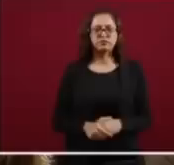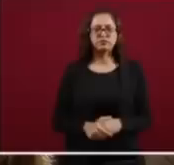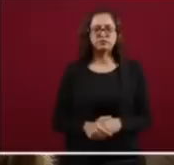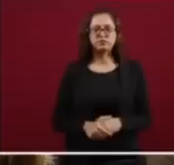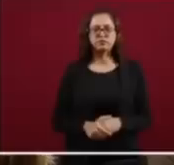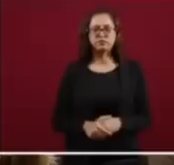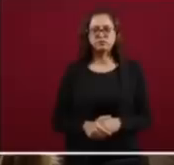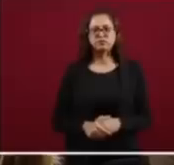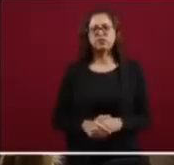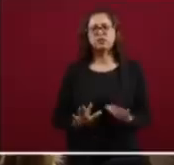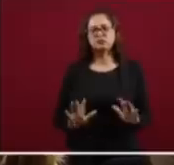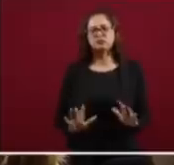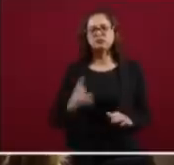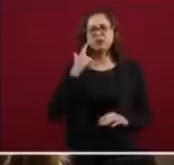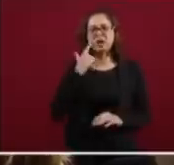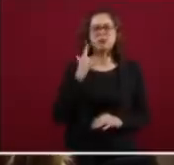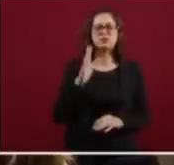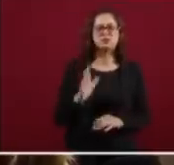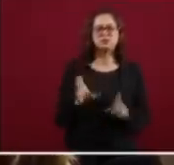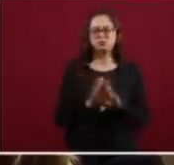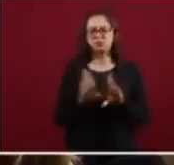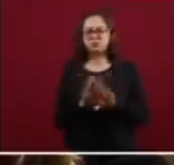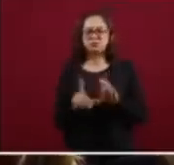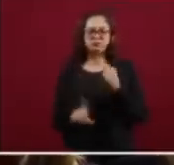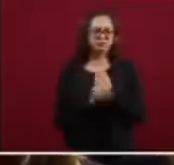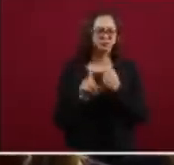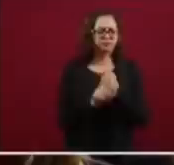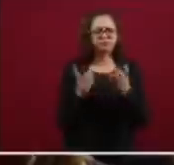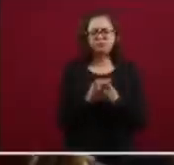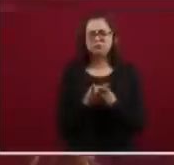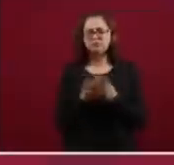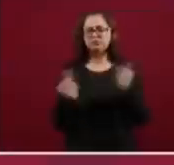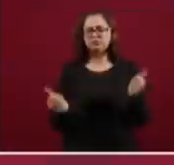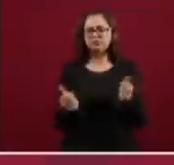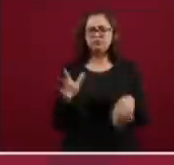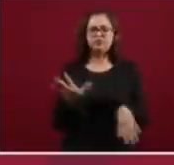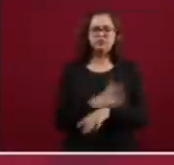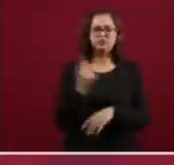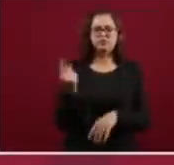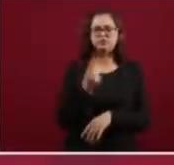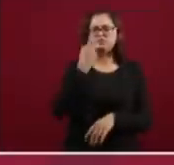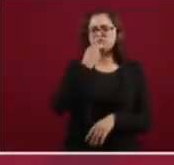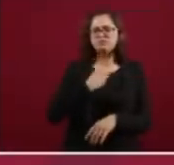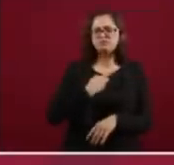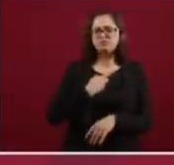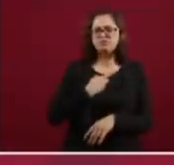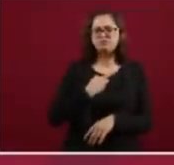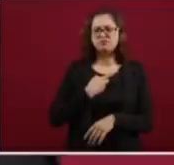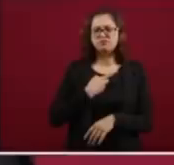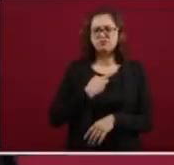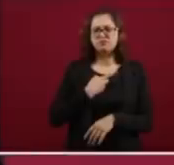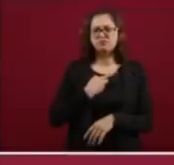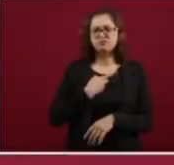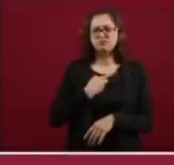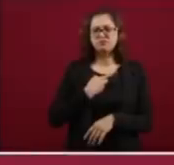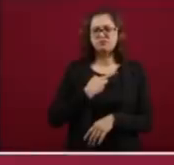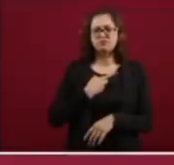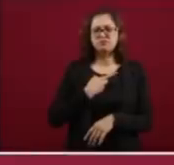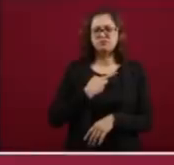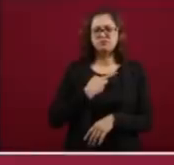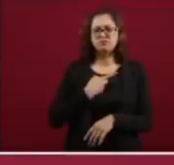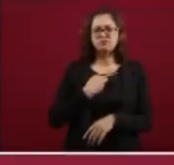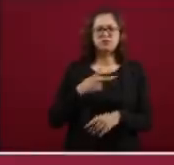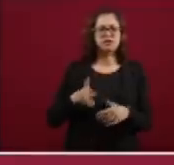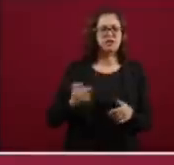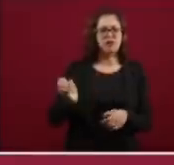entonces hay que ver cómo se resuelve esto porque me decían que se acortará el número